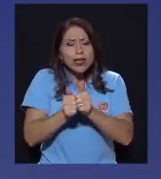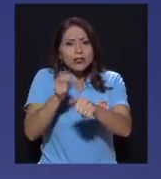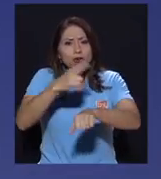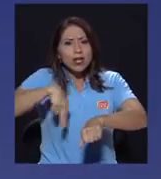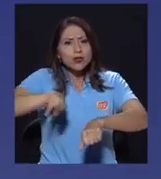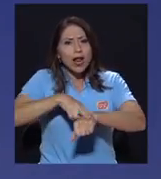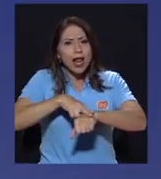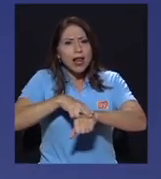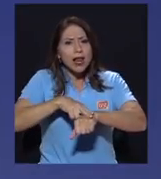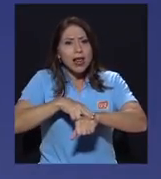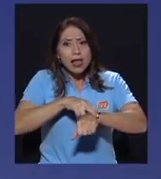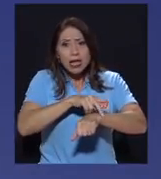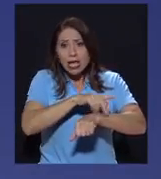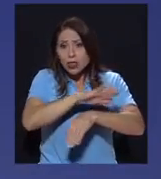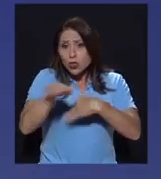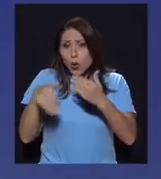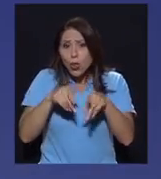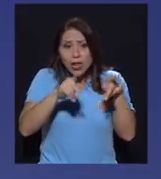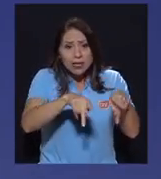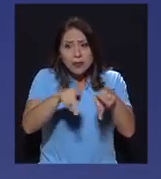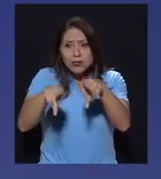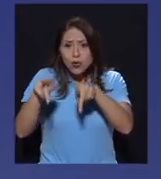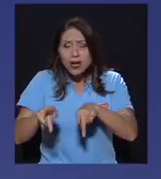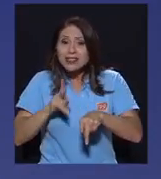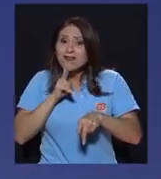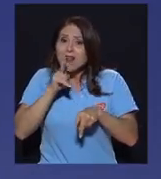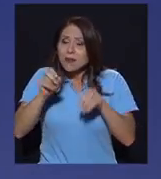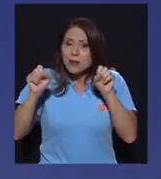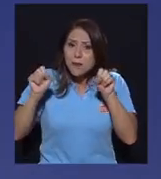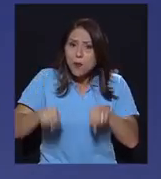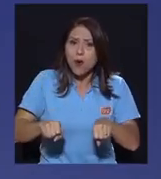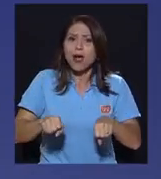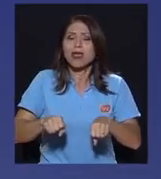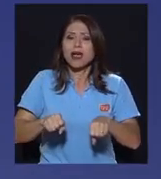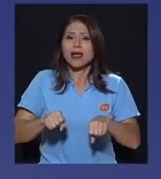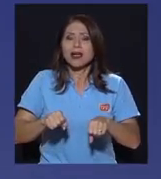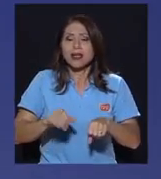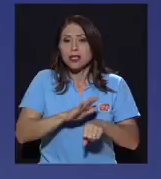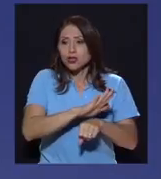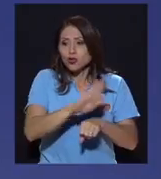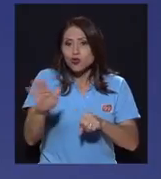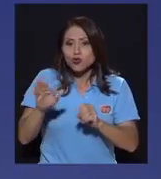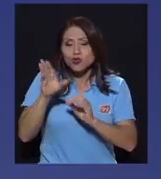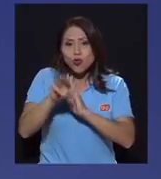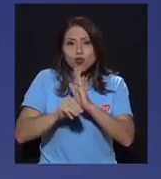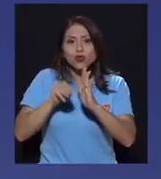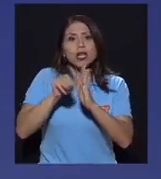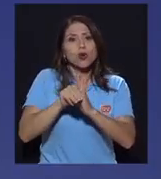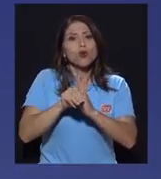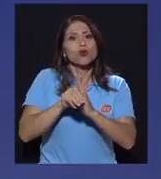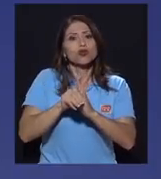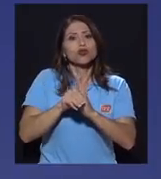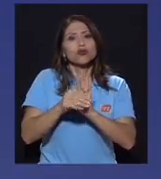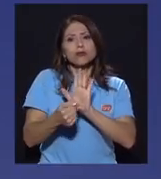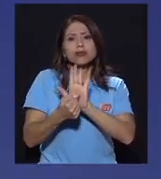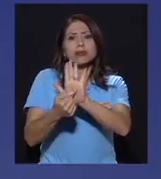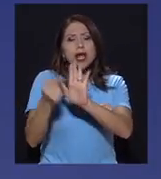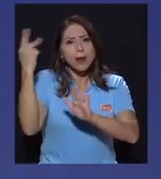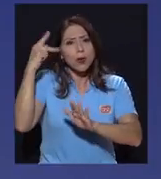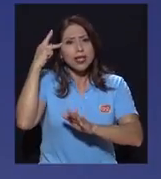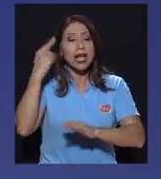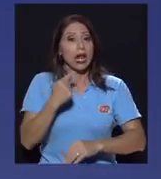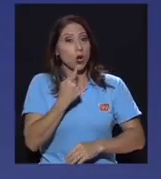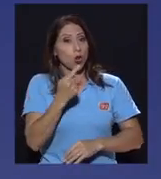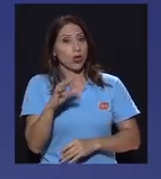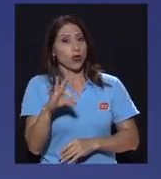posibilidad de que todas las personas puedan verdaderamente llevar sus currículums a la política y lo digo como un